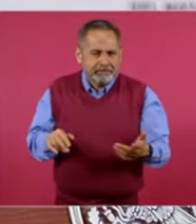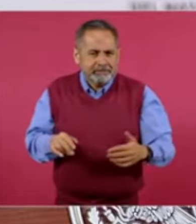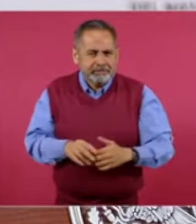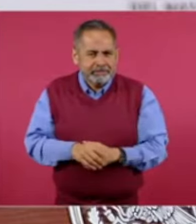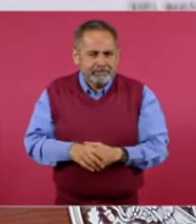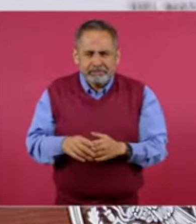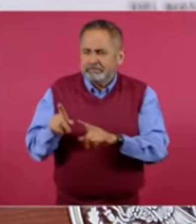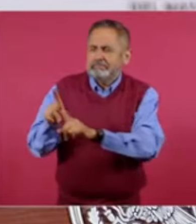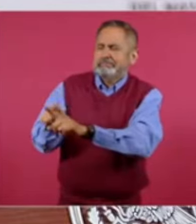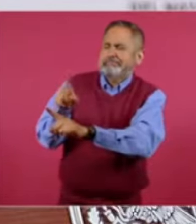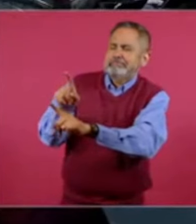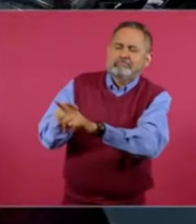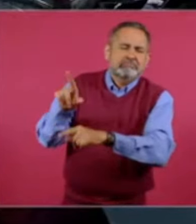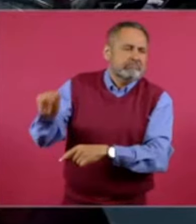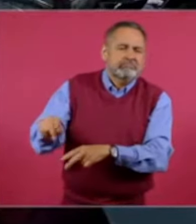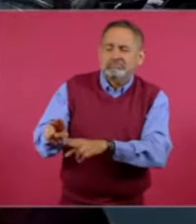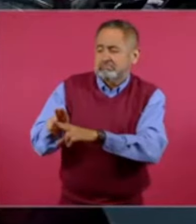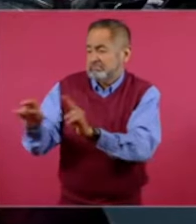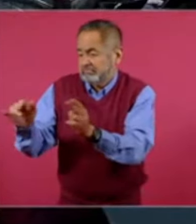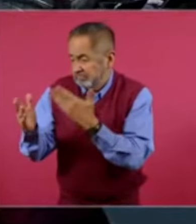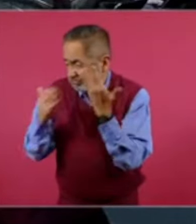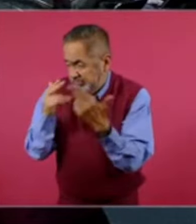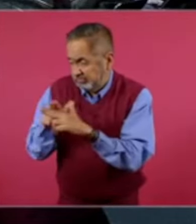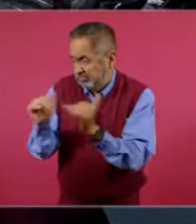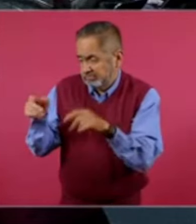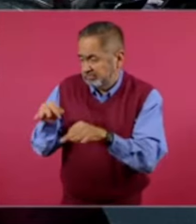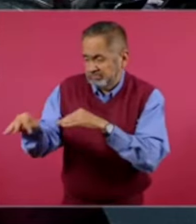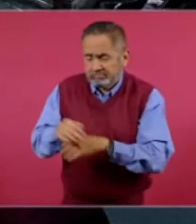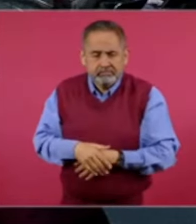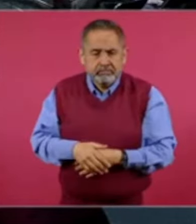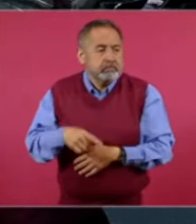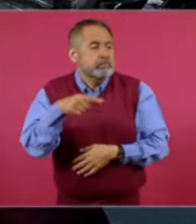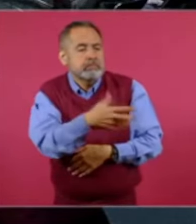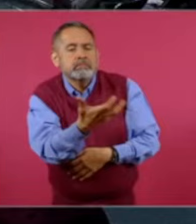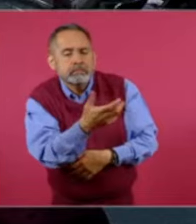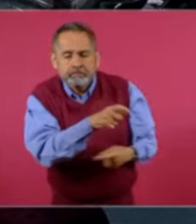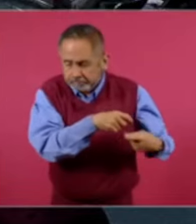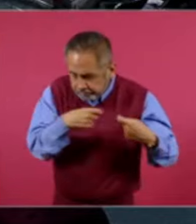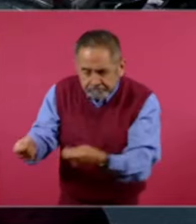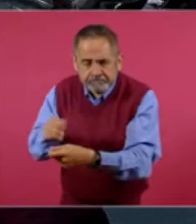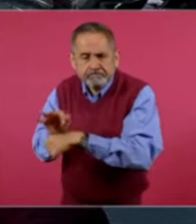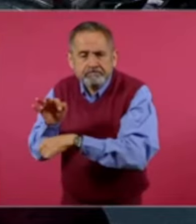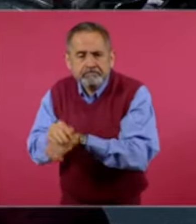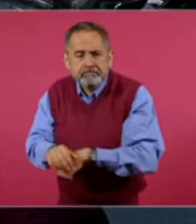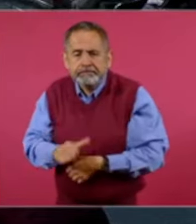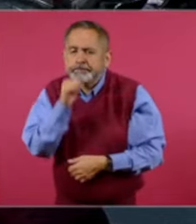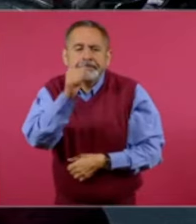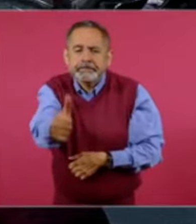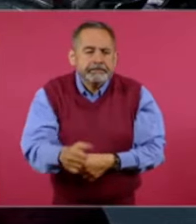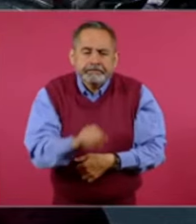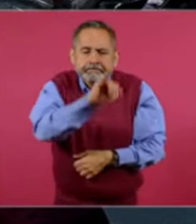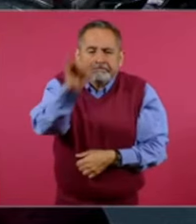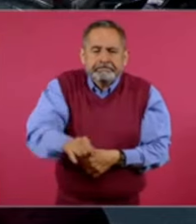de manera despectiva, ni estudian ni trabajan, nunca hicieron nada por los jóvenes.